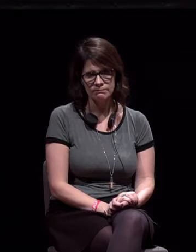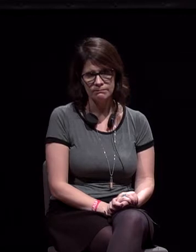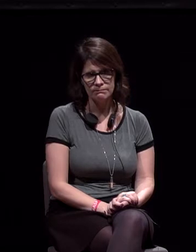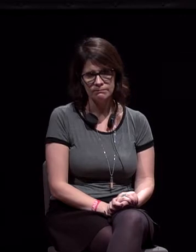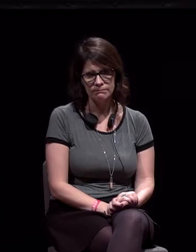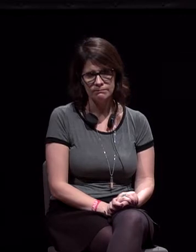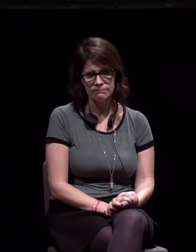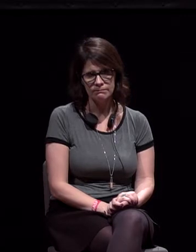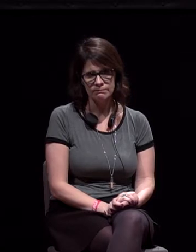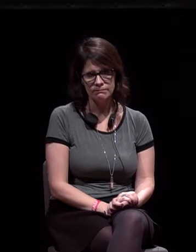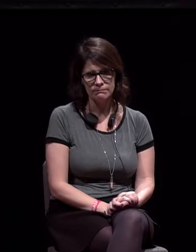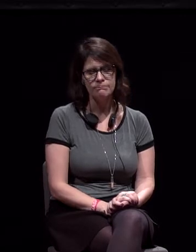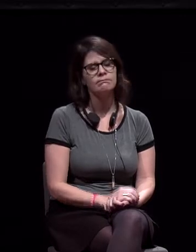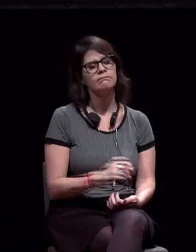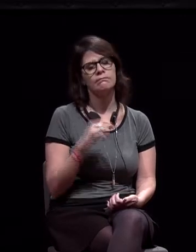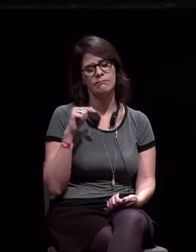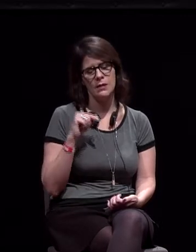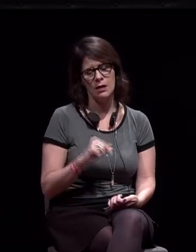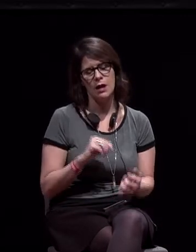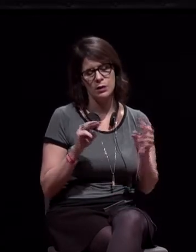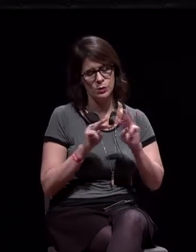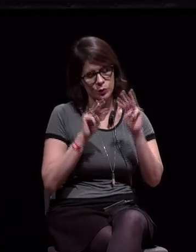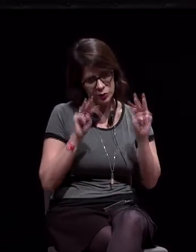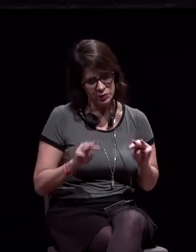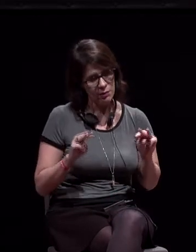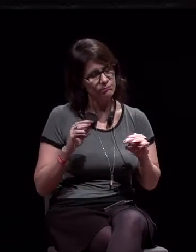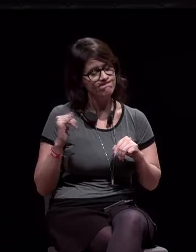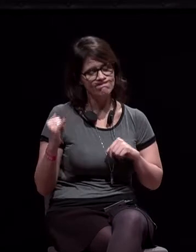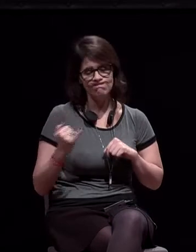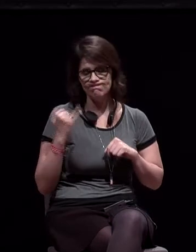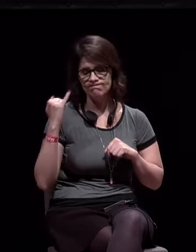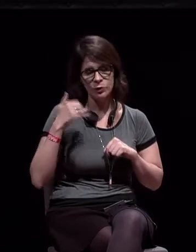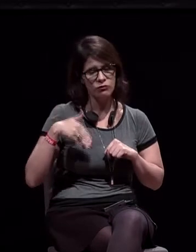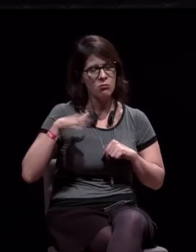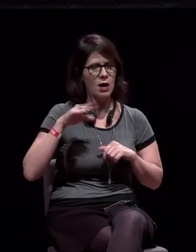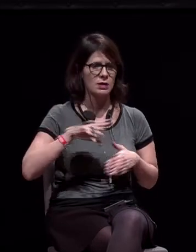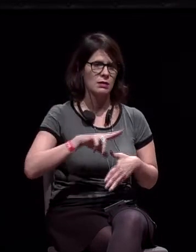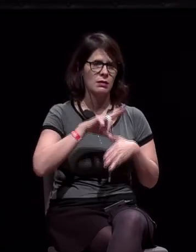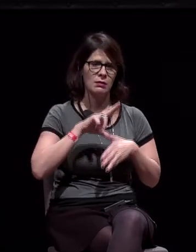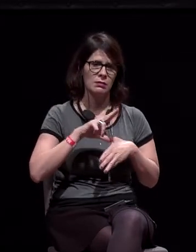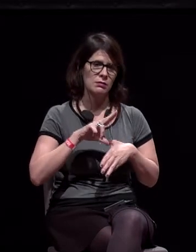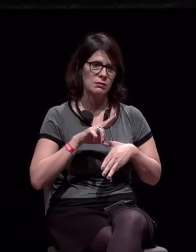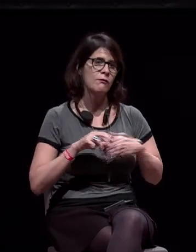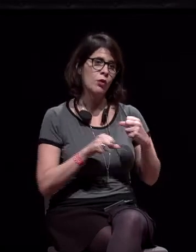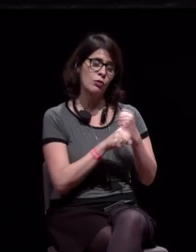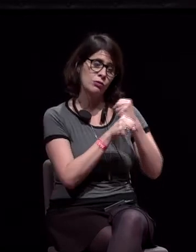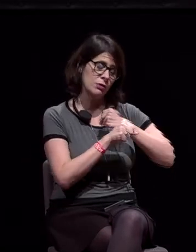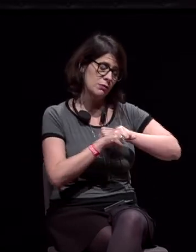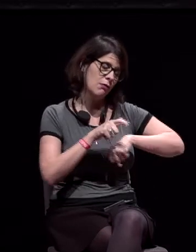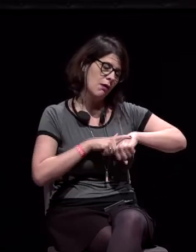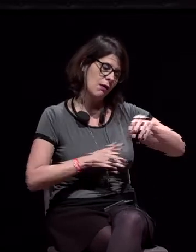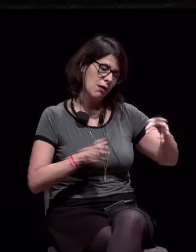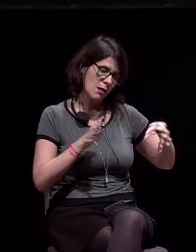América Latina, y en el contexto de una dictadura que acababa de recrudecerse con la promulgación del